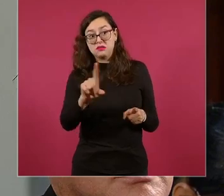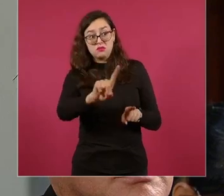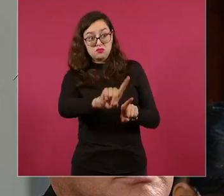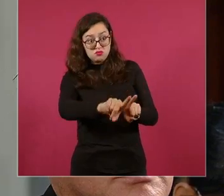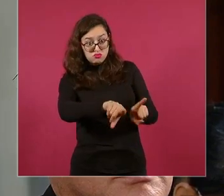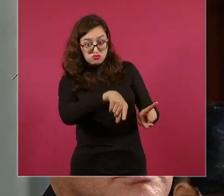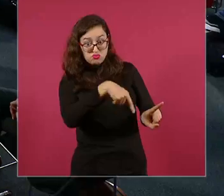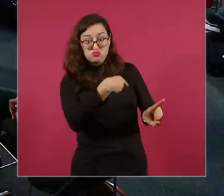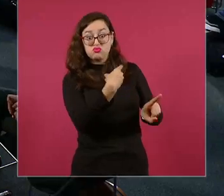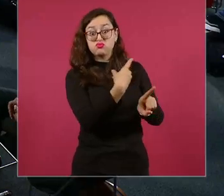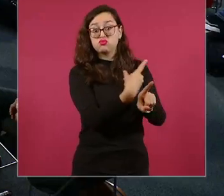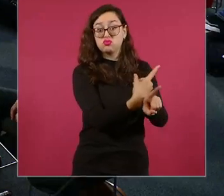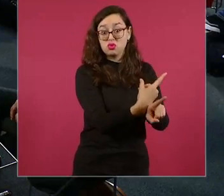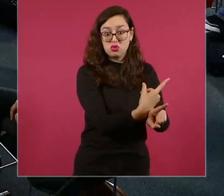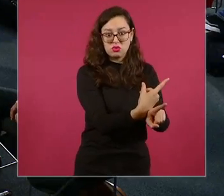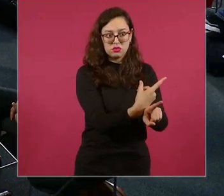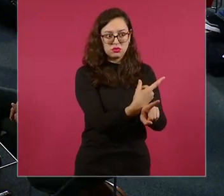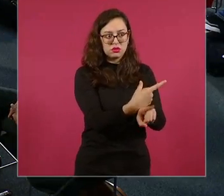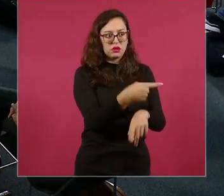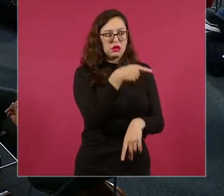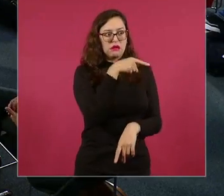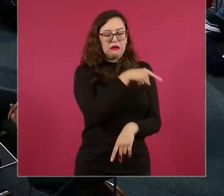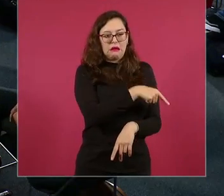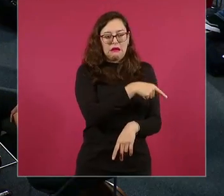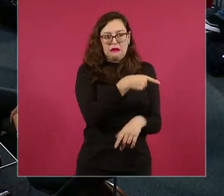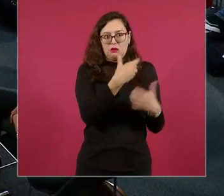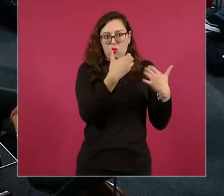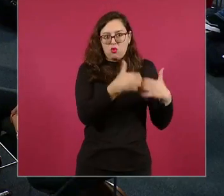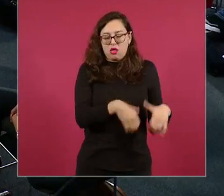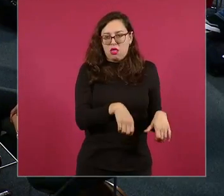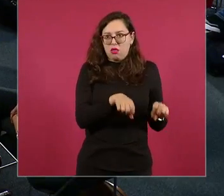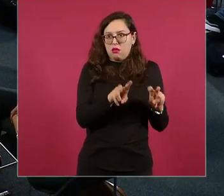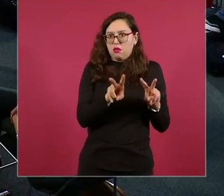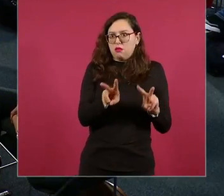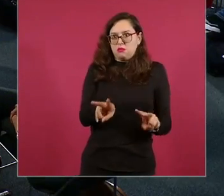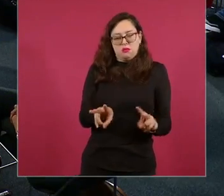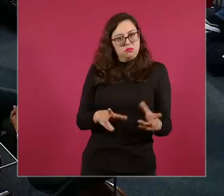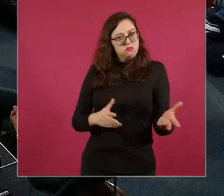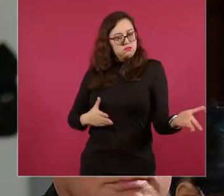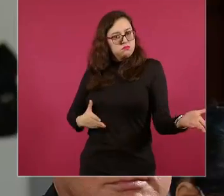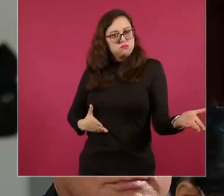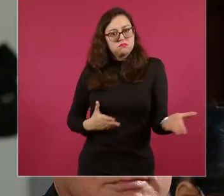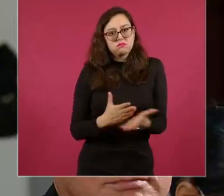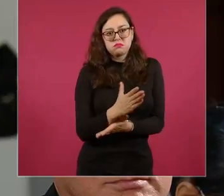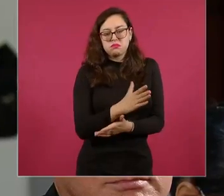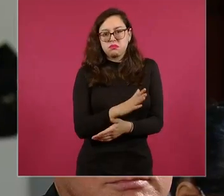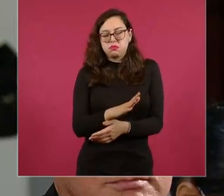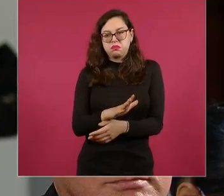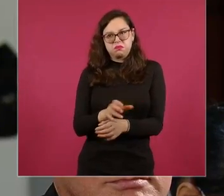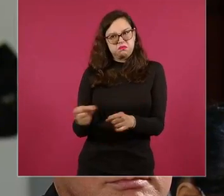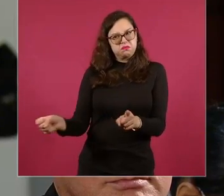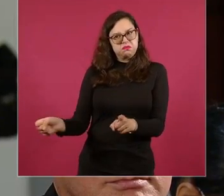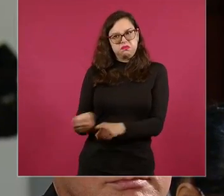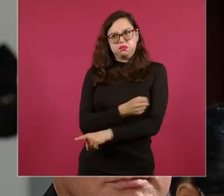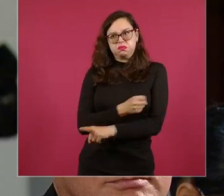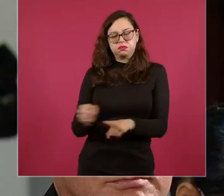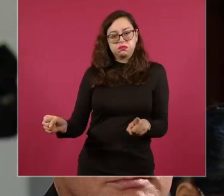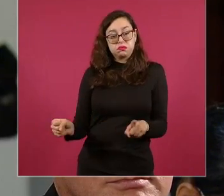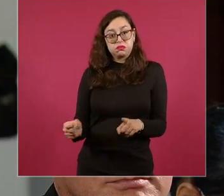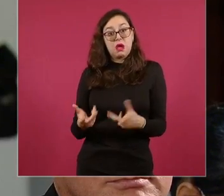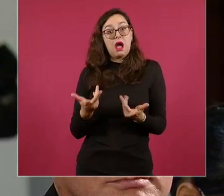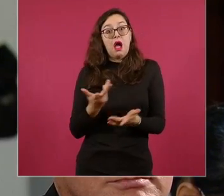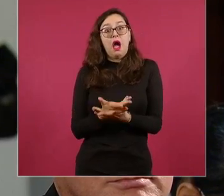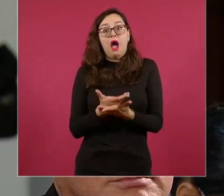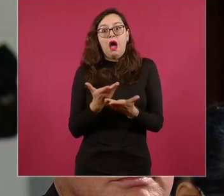cuñado al percatarse de ello pues obviamente entró en su defensa y ahora se encuentran pues ya